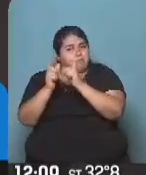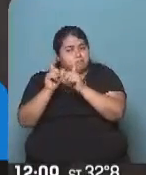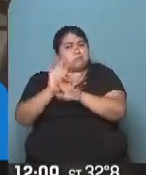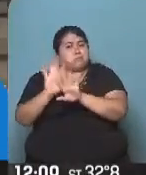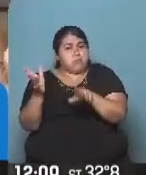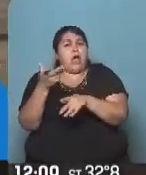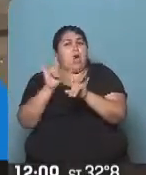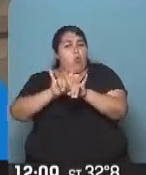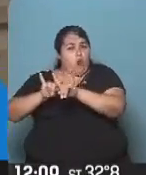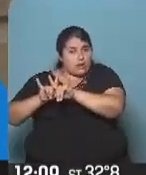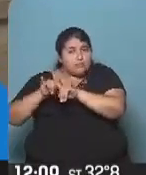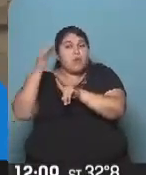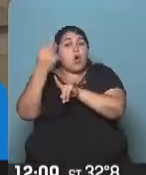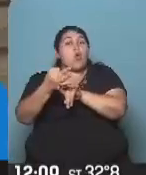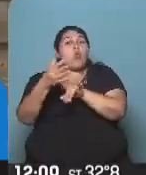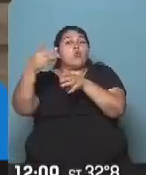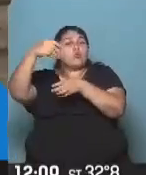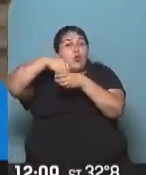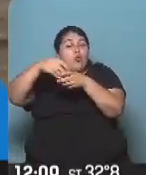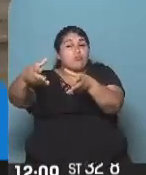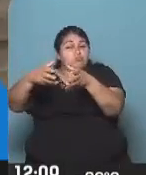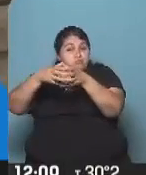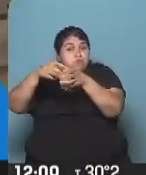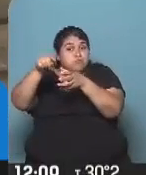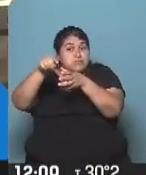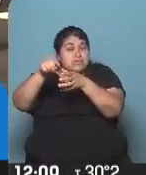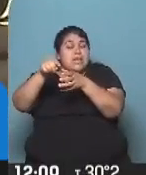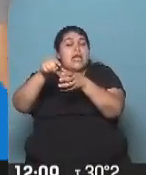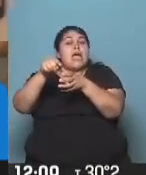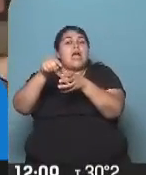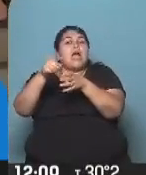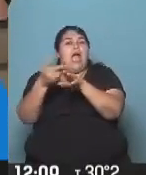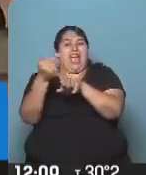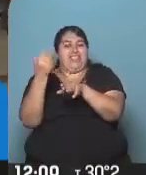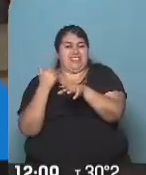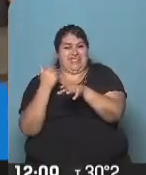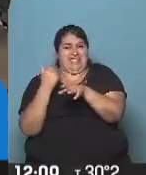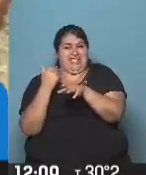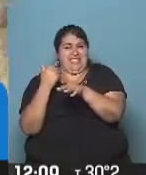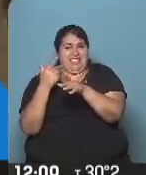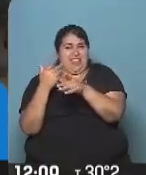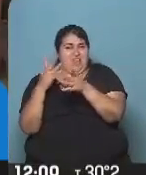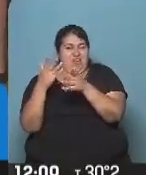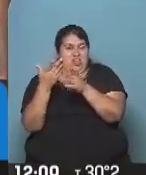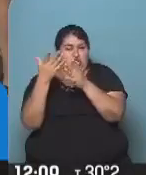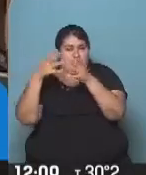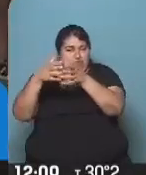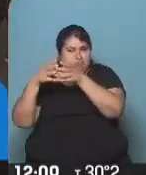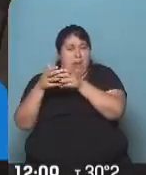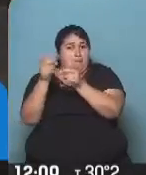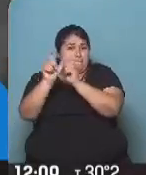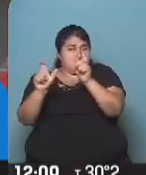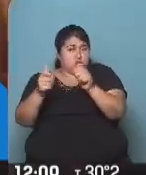de internet y son los que están en el interior del edificio, allí detrás del sector vidriado. Son las personas que están